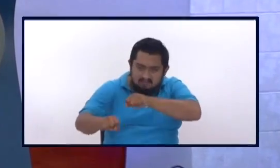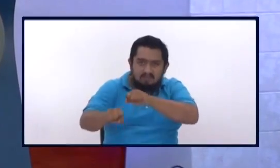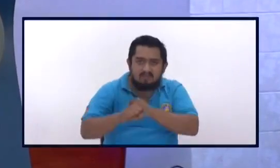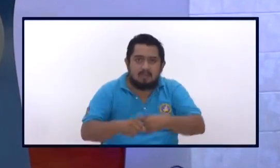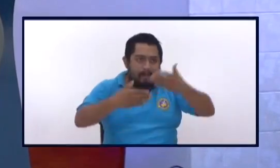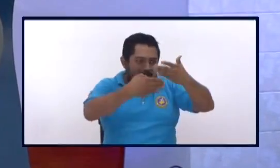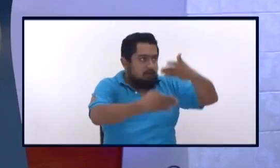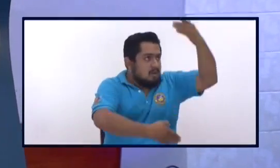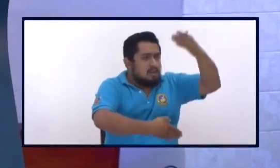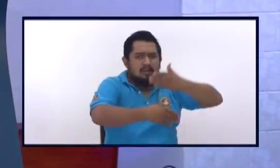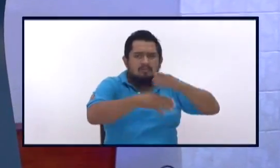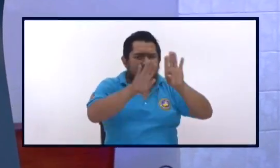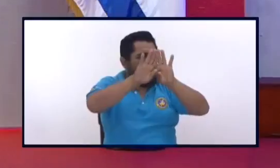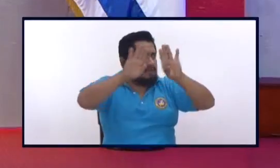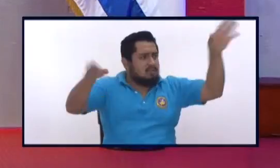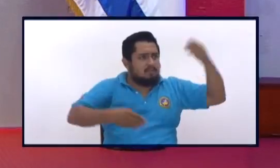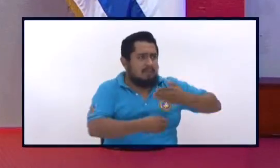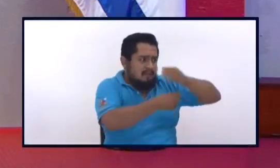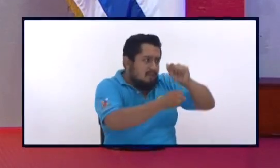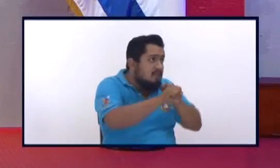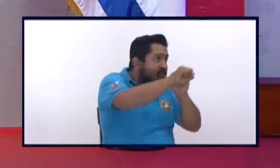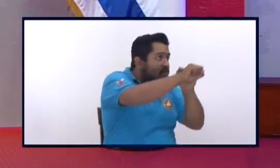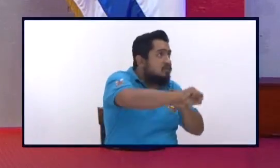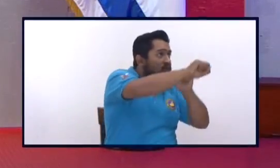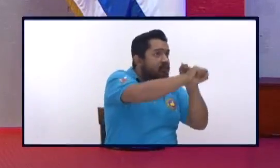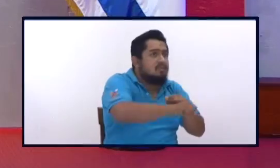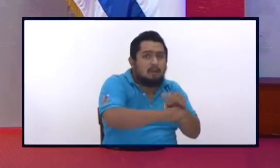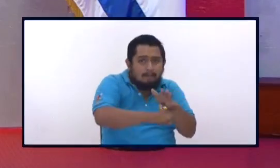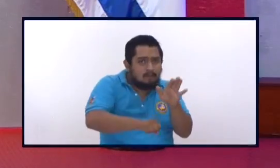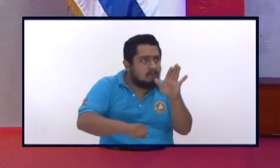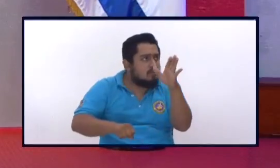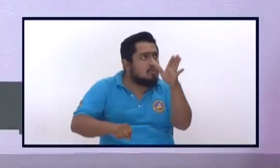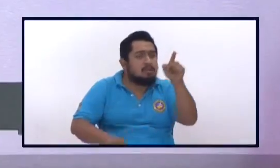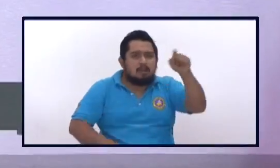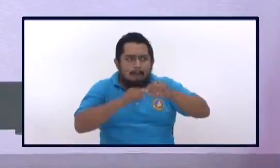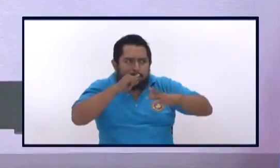portón metálico para poder pintarlo y la vibración le hacía